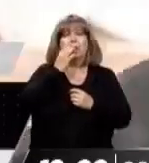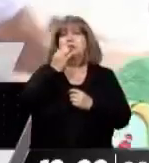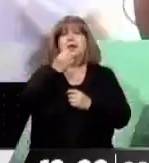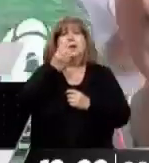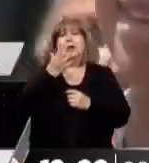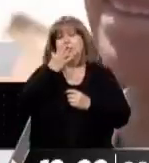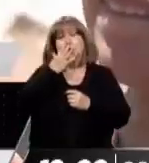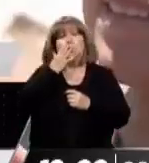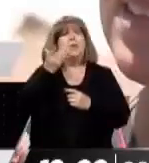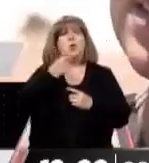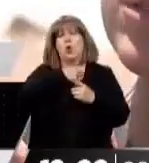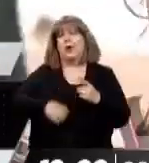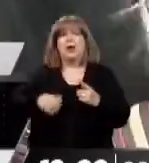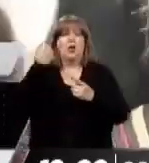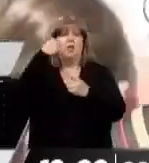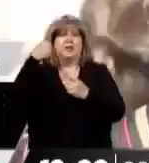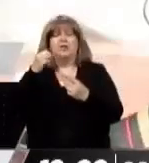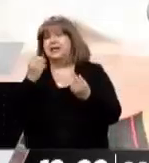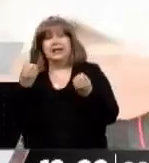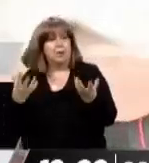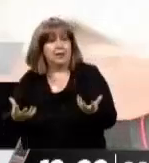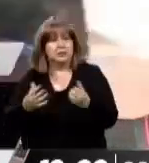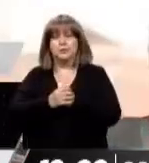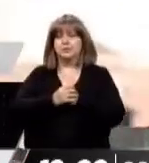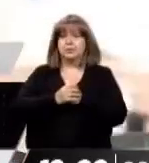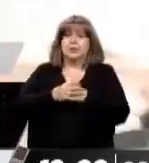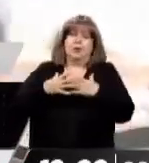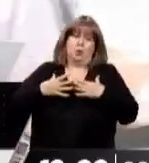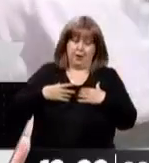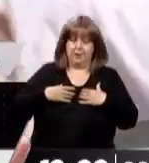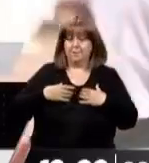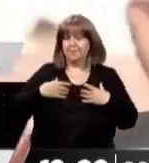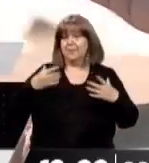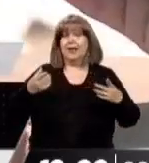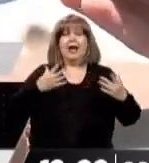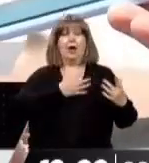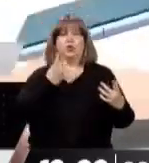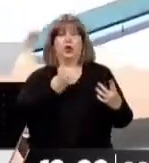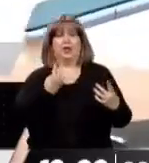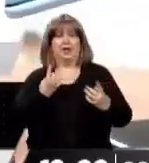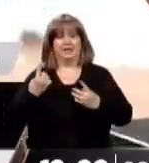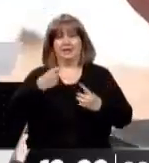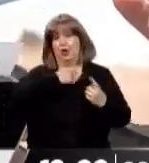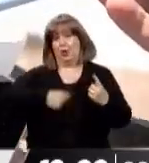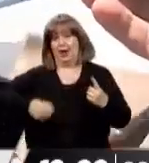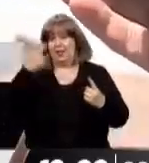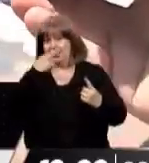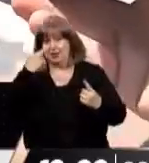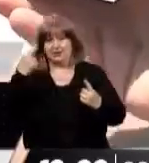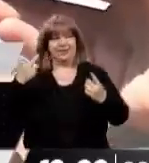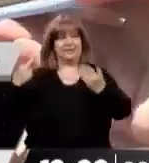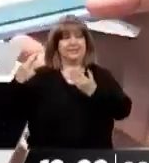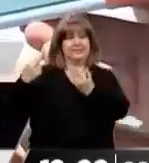el gobernador? Bueno, creo que son momentos que están viviendo ambas autoridades máximas, nacional,